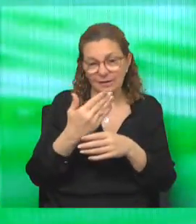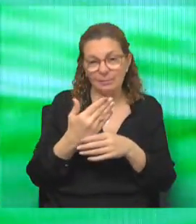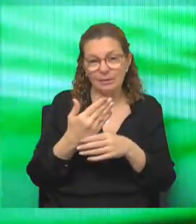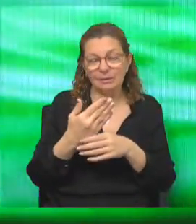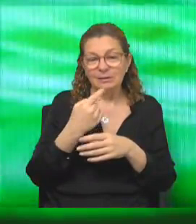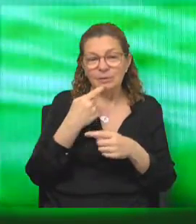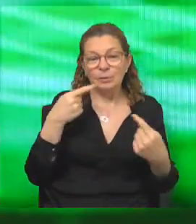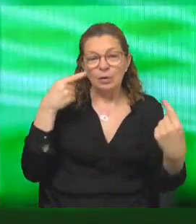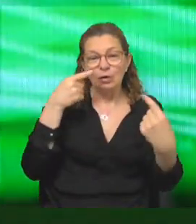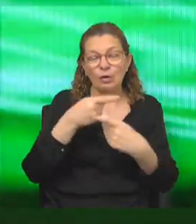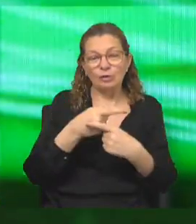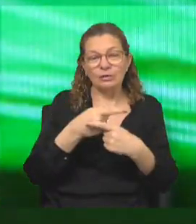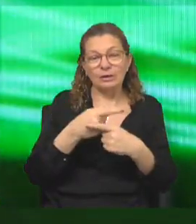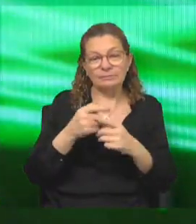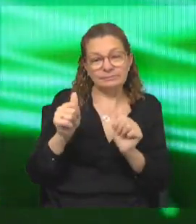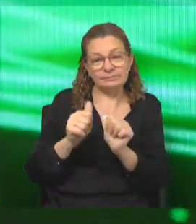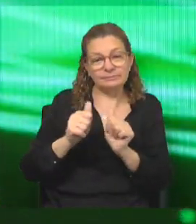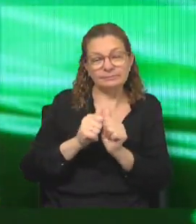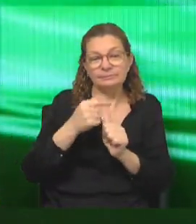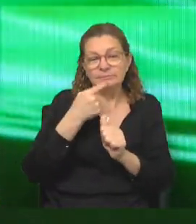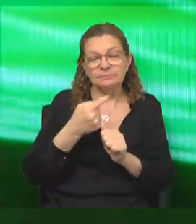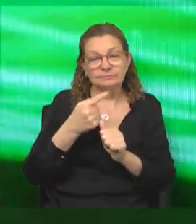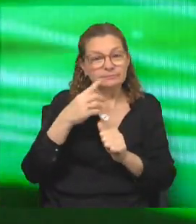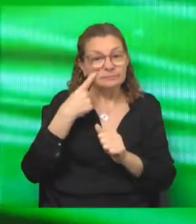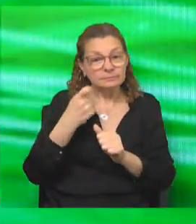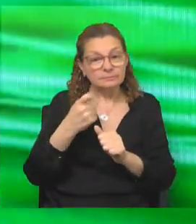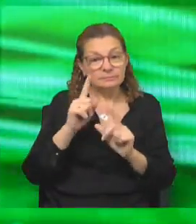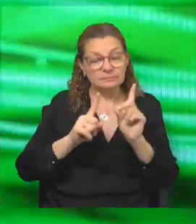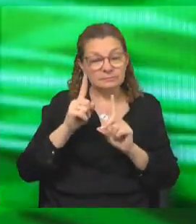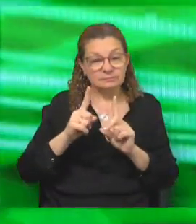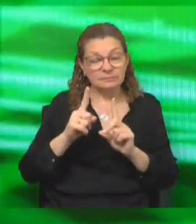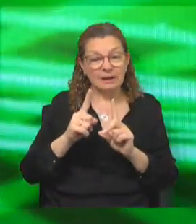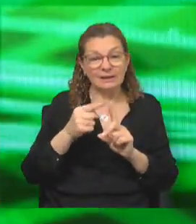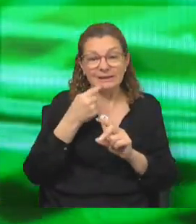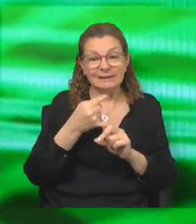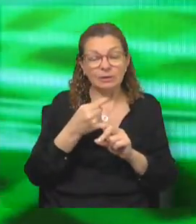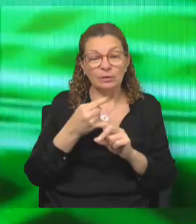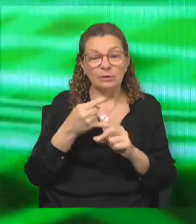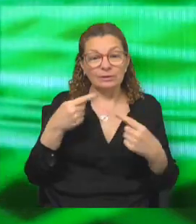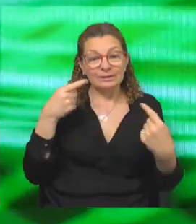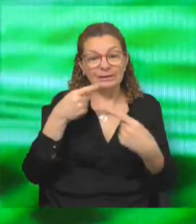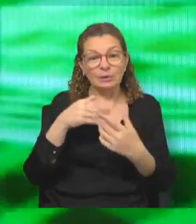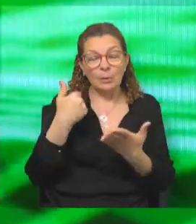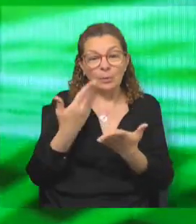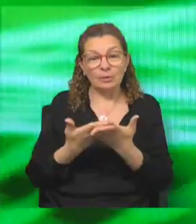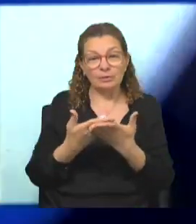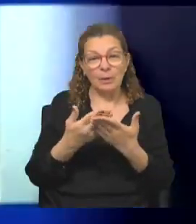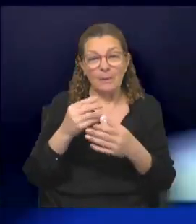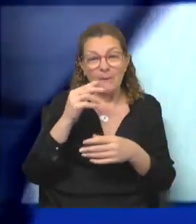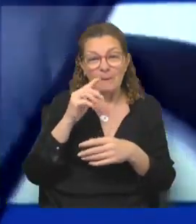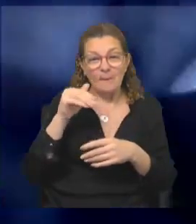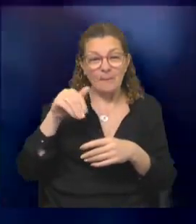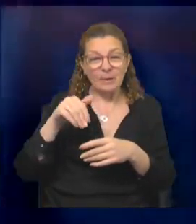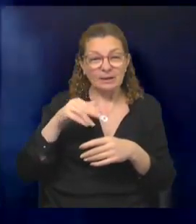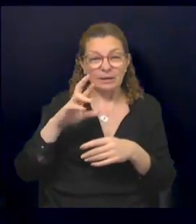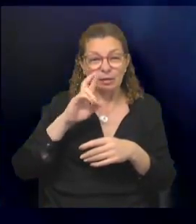apuntó contra el asesor eh dijo que detectó que alguien determinantemente había directamente puesto miles de dólares en la